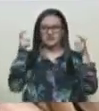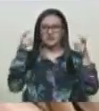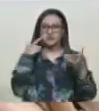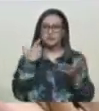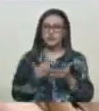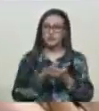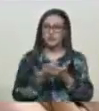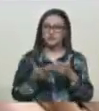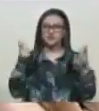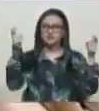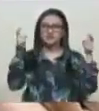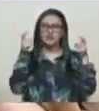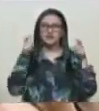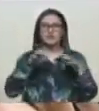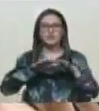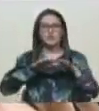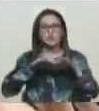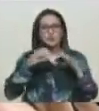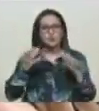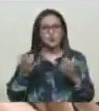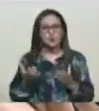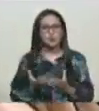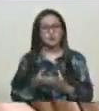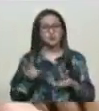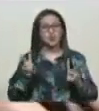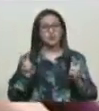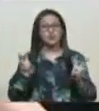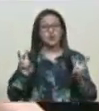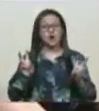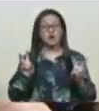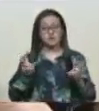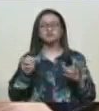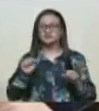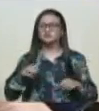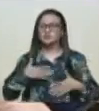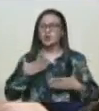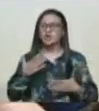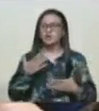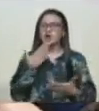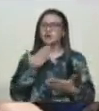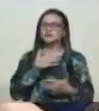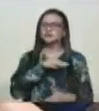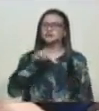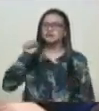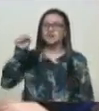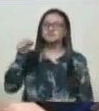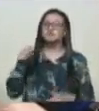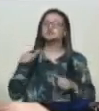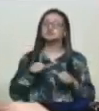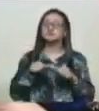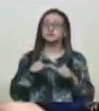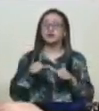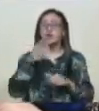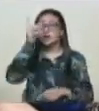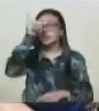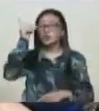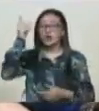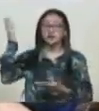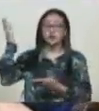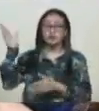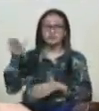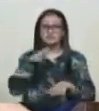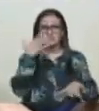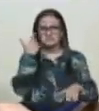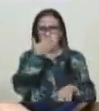comandante Hugo Chávez, que un mundo nuevo sí es posible gracias al socialismo. Levantamos la bandera. Que Trump levante las banderas del capitalismo.